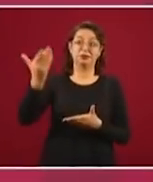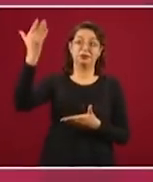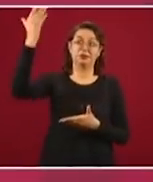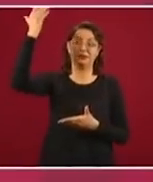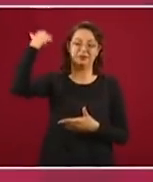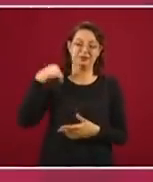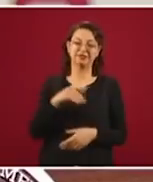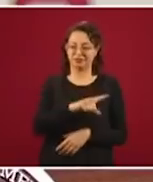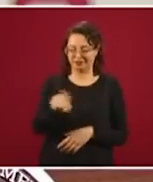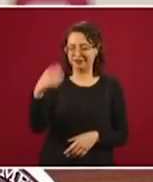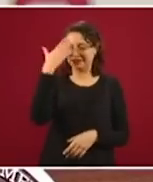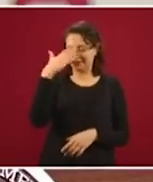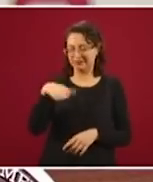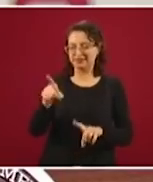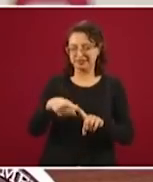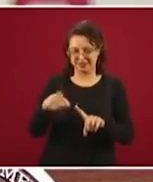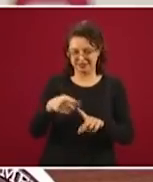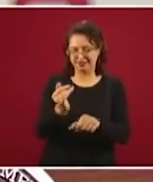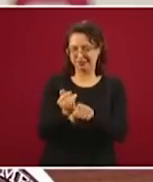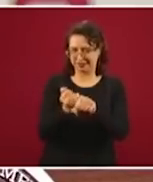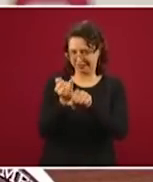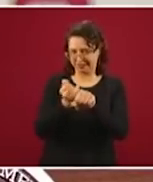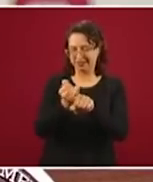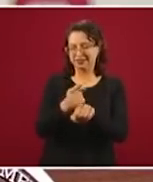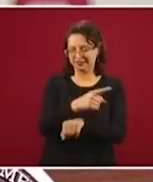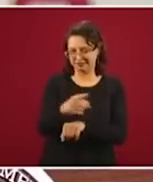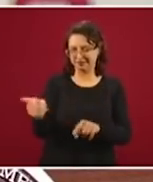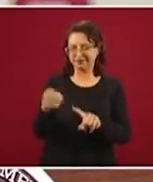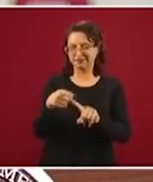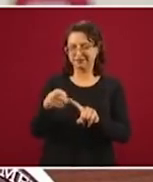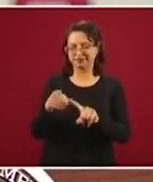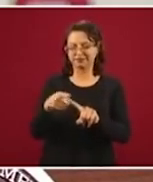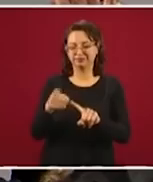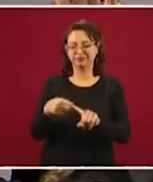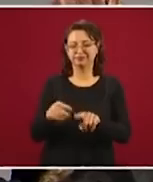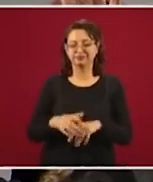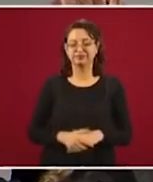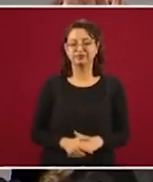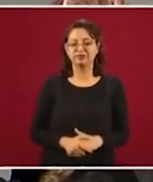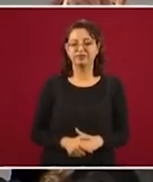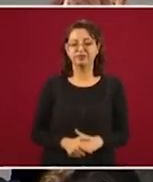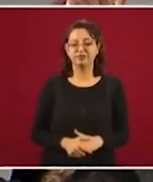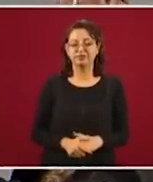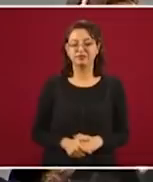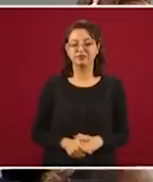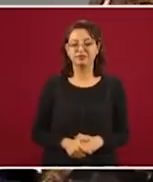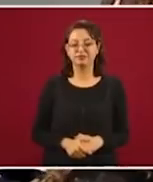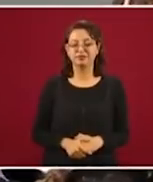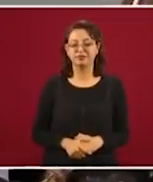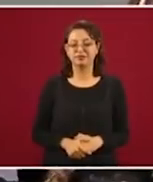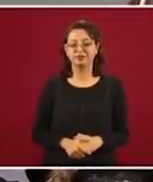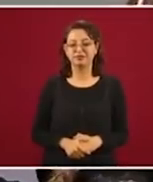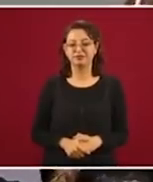ahí se los dejo de tarea, investiguenlo. Bueno, se está